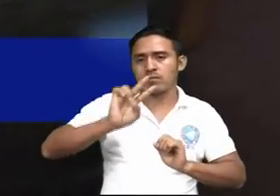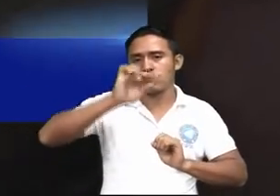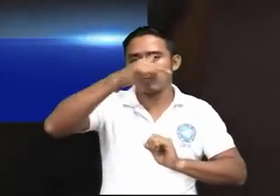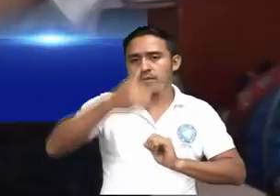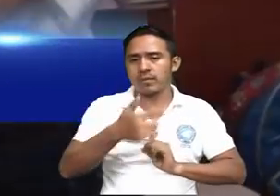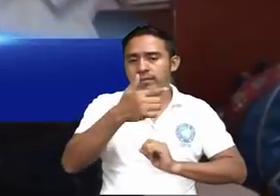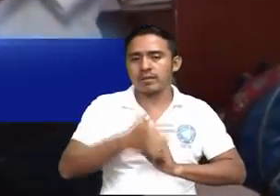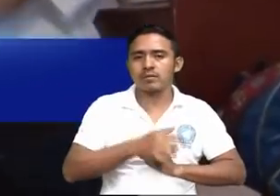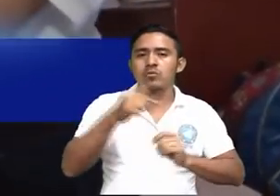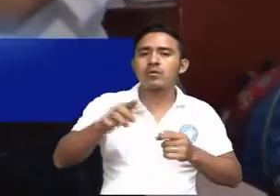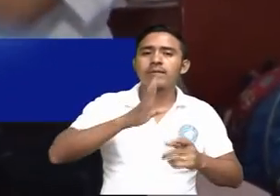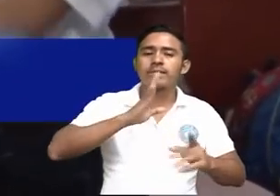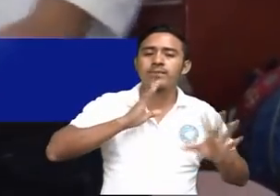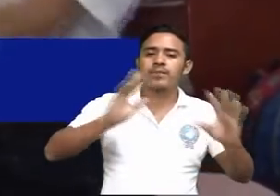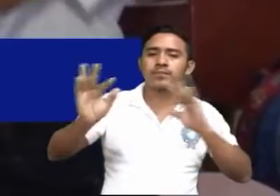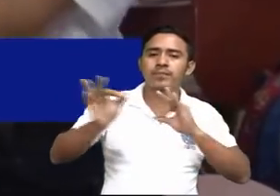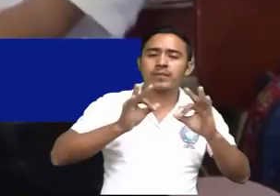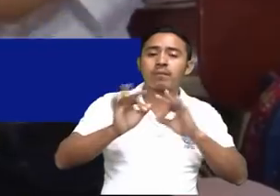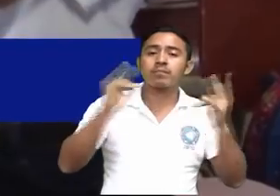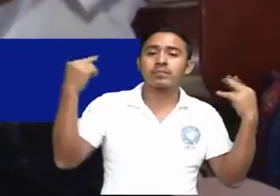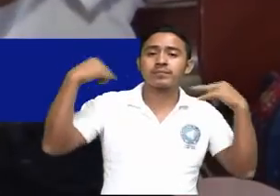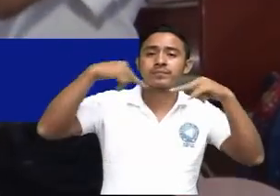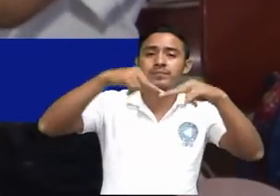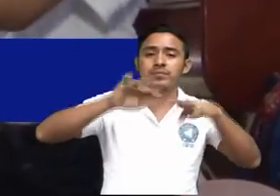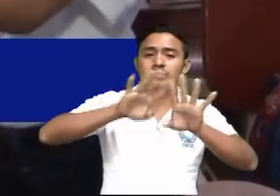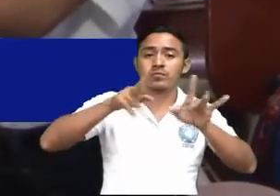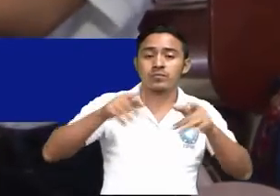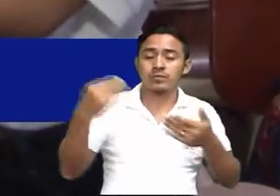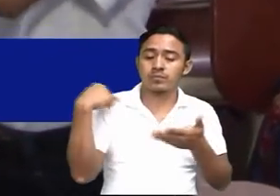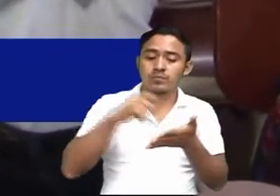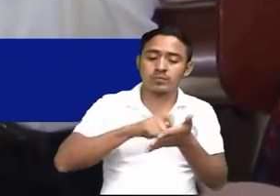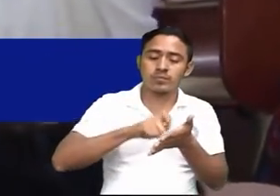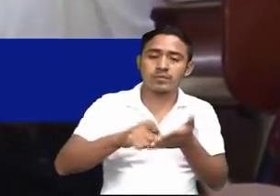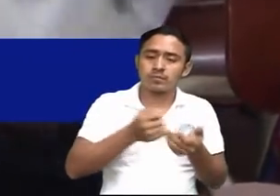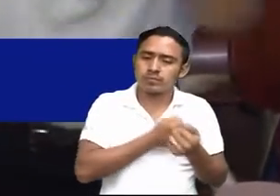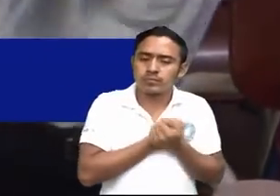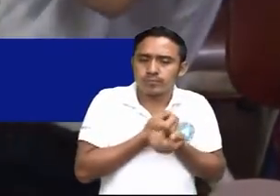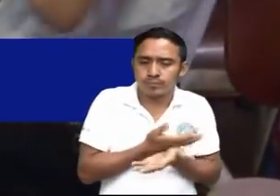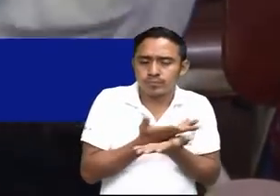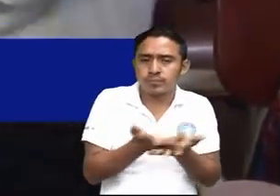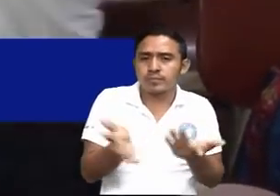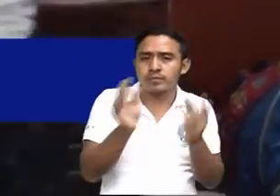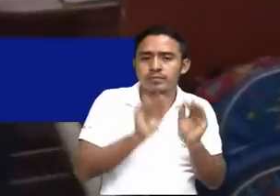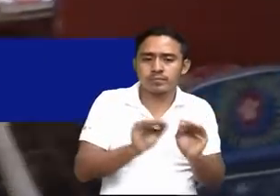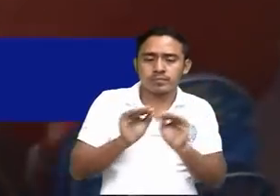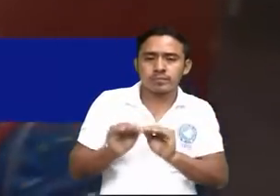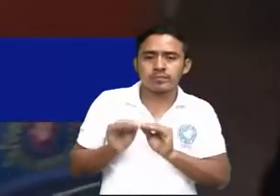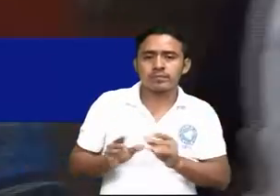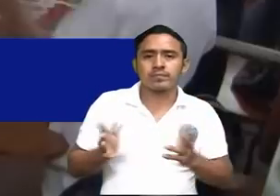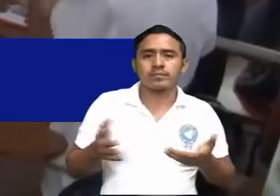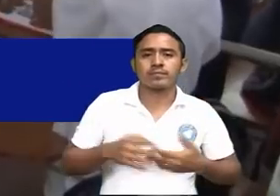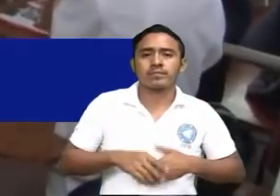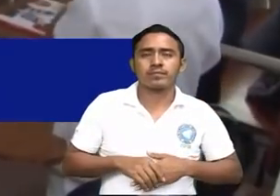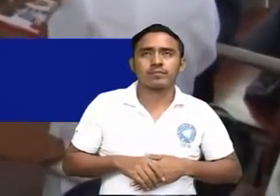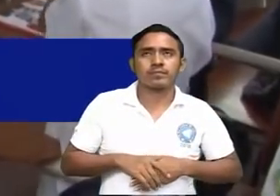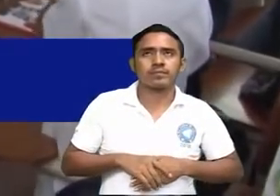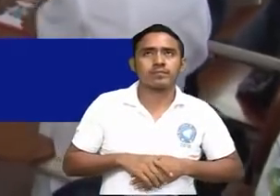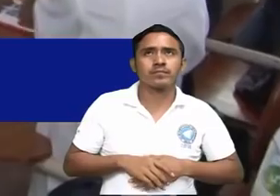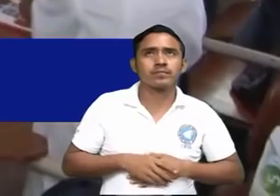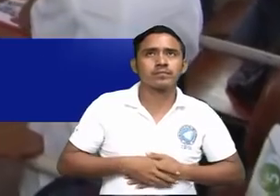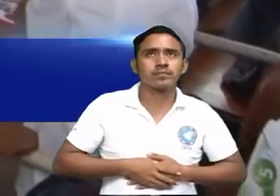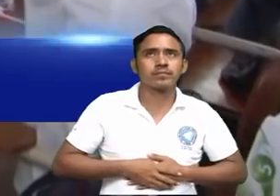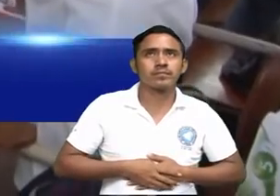educación. Hoy les contamos sobre una maestra que se entrega con amor para impartir el pan del saber.